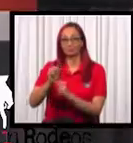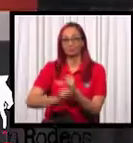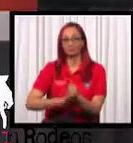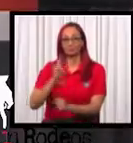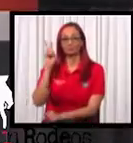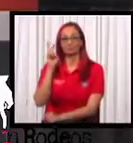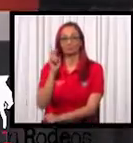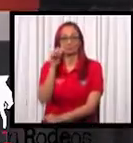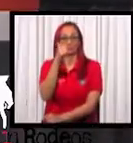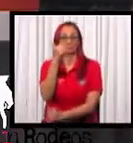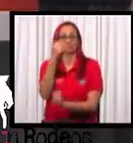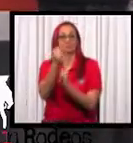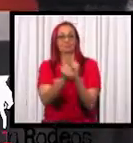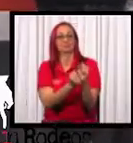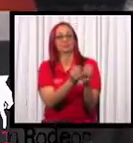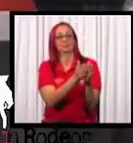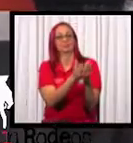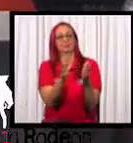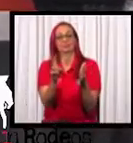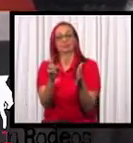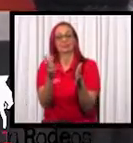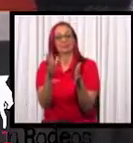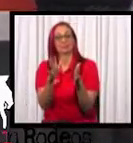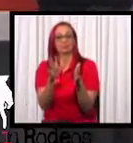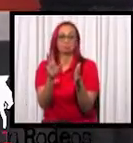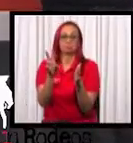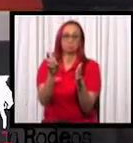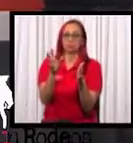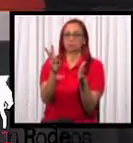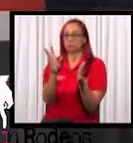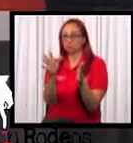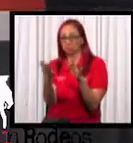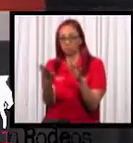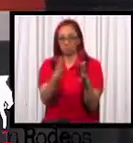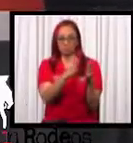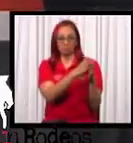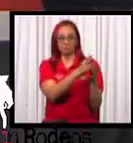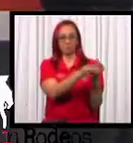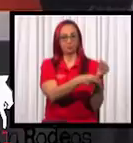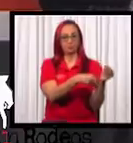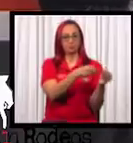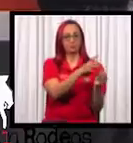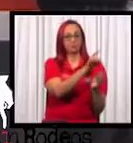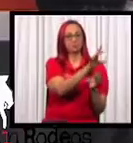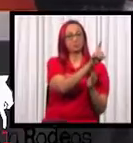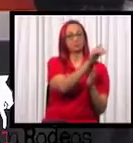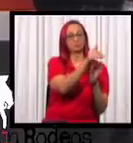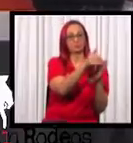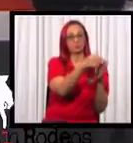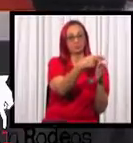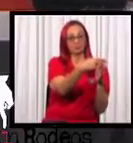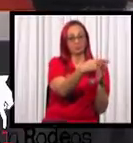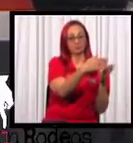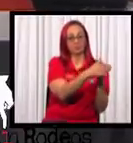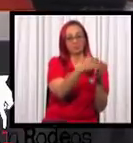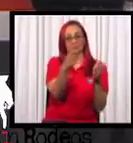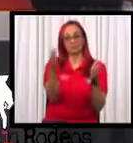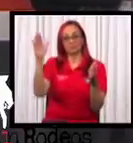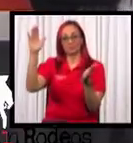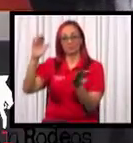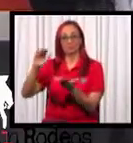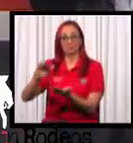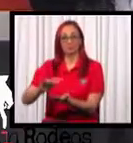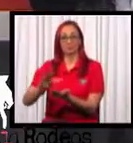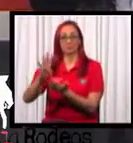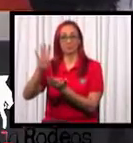año 2015-2016 pasamos de producir 81 mil hectáreas a producir apenas